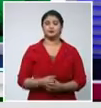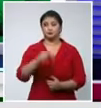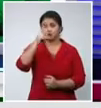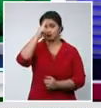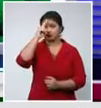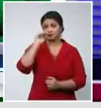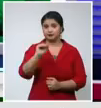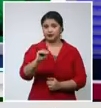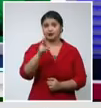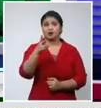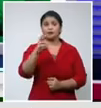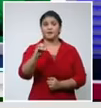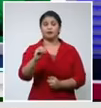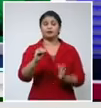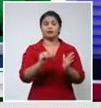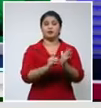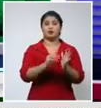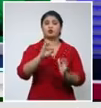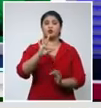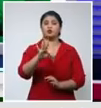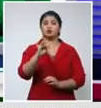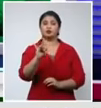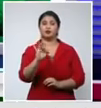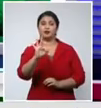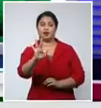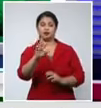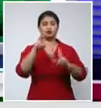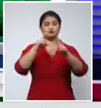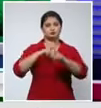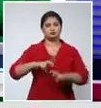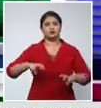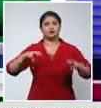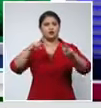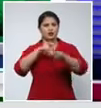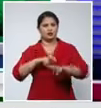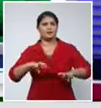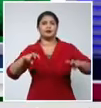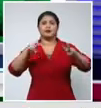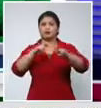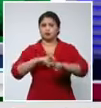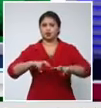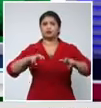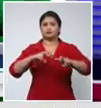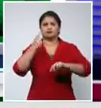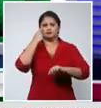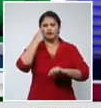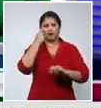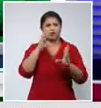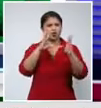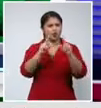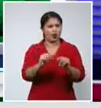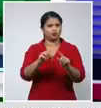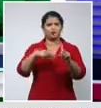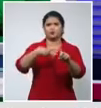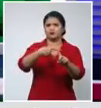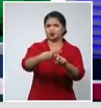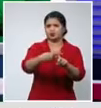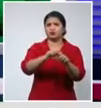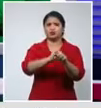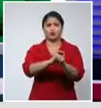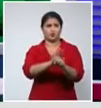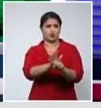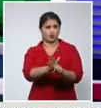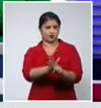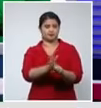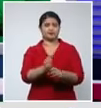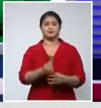20.878 muestras para el diagnóstico de COVID-19. En